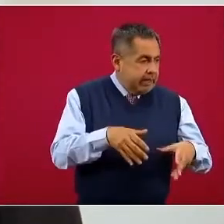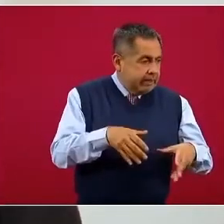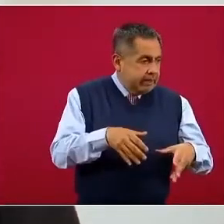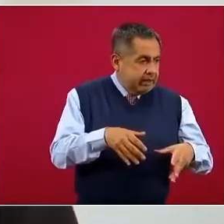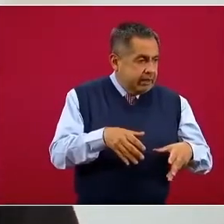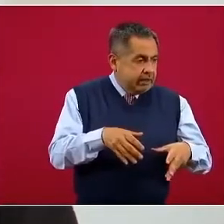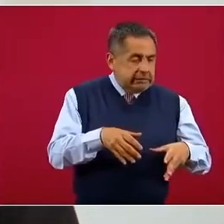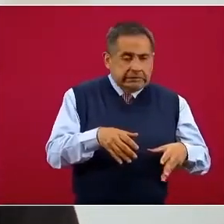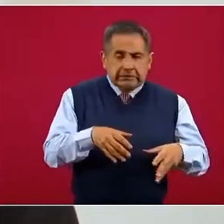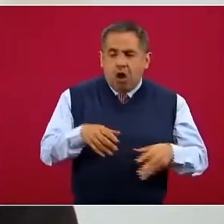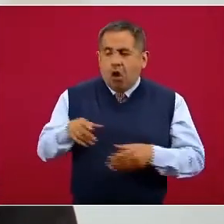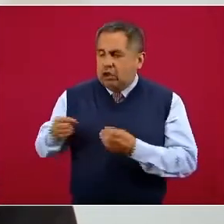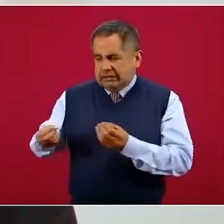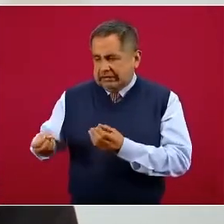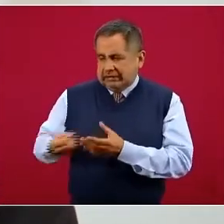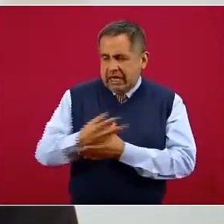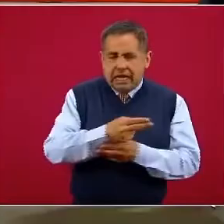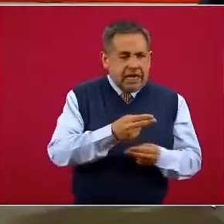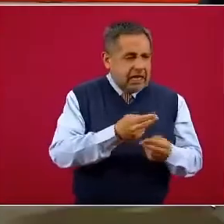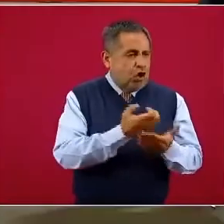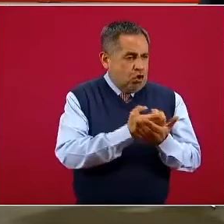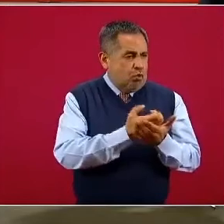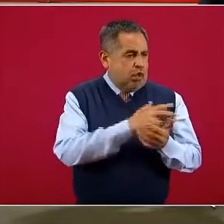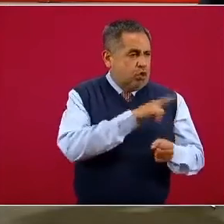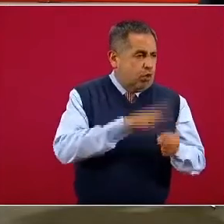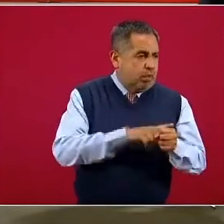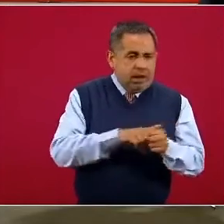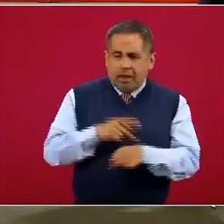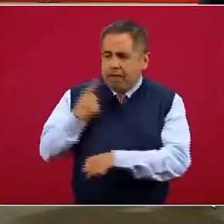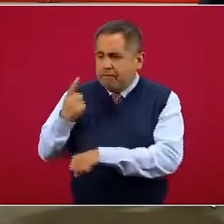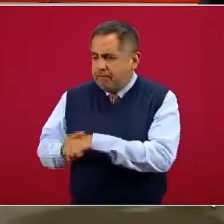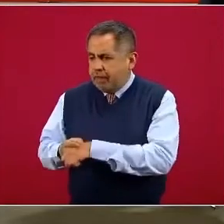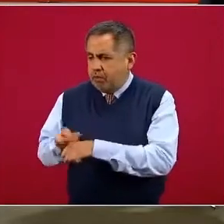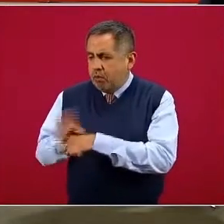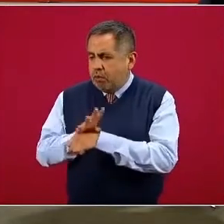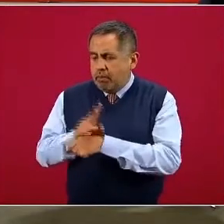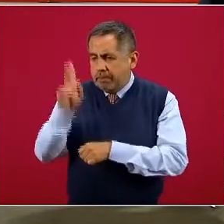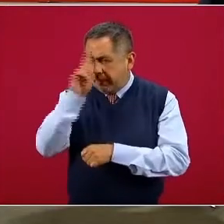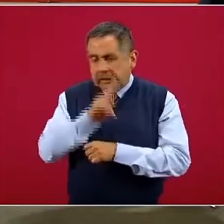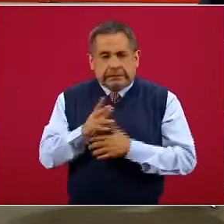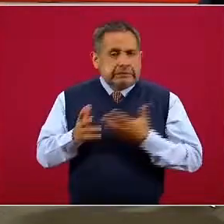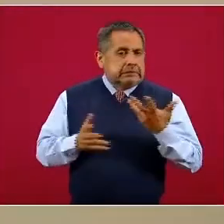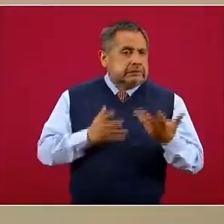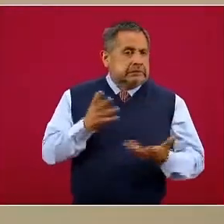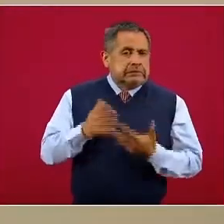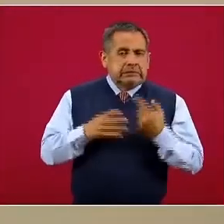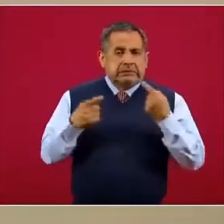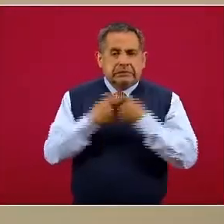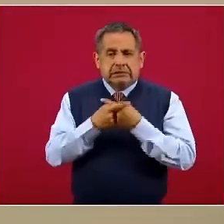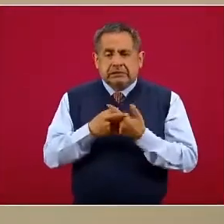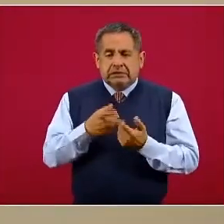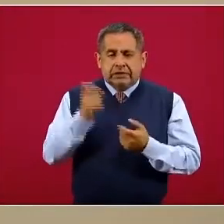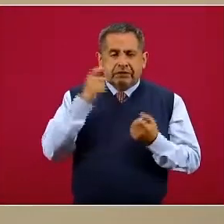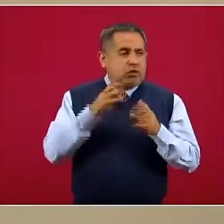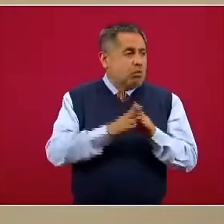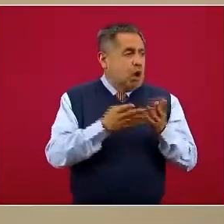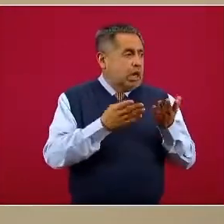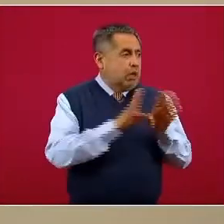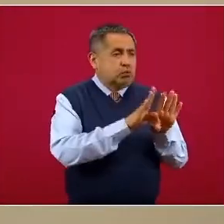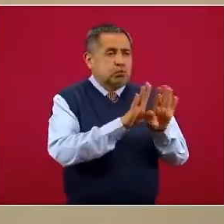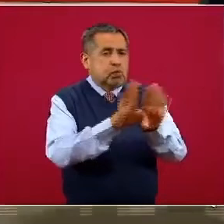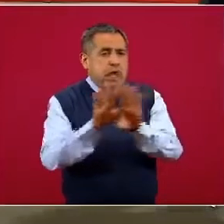sin convertirse esto en un encierro tal que clausure toda la actividad